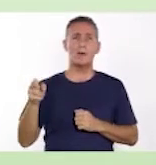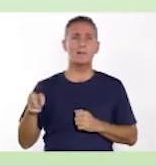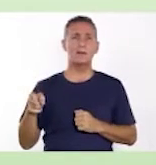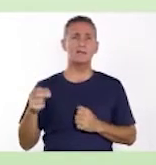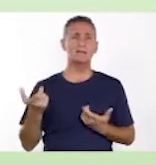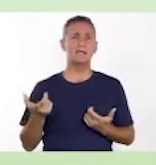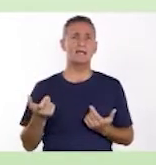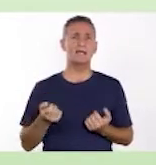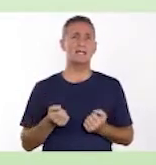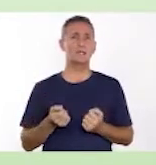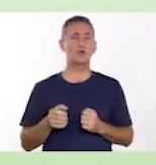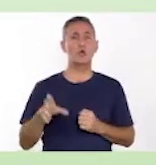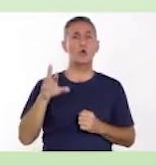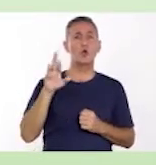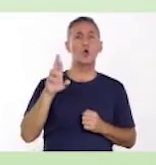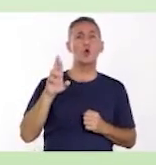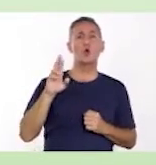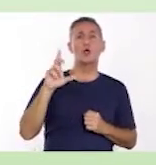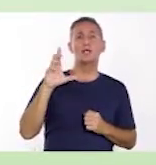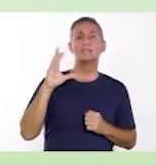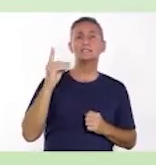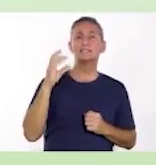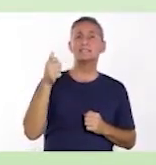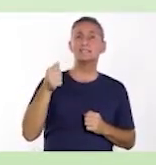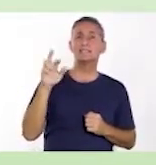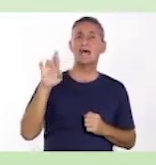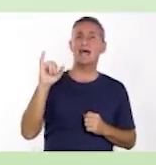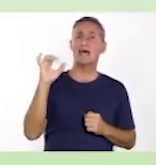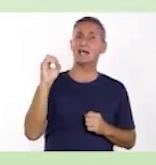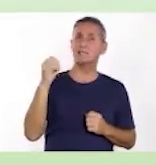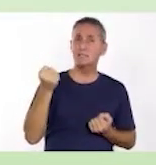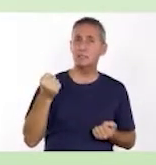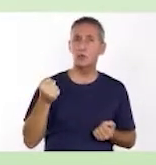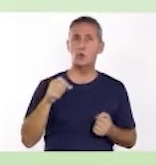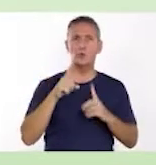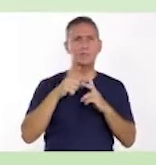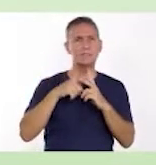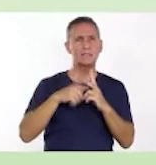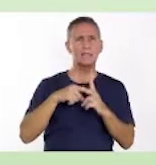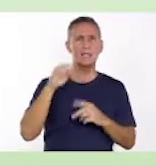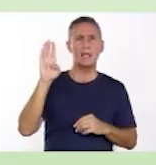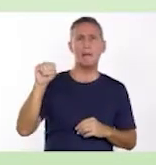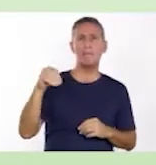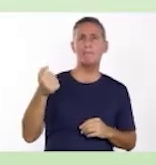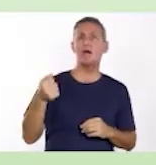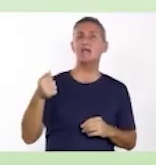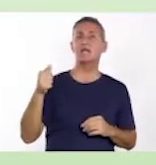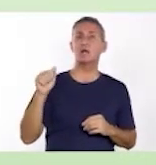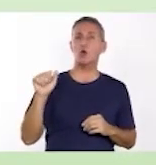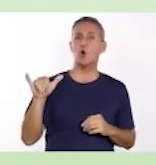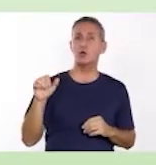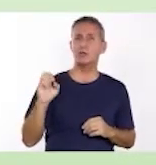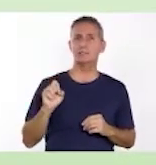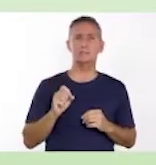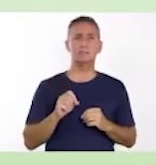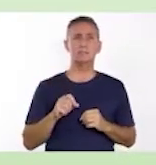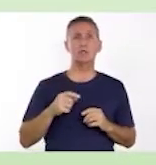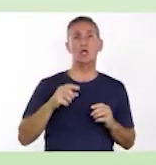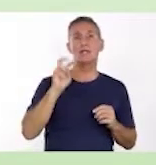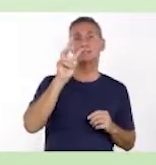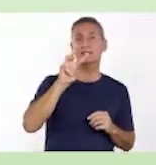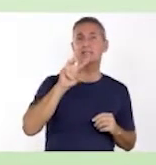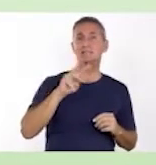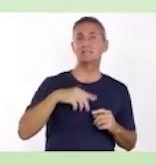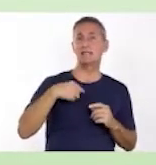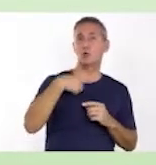simbolistas, Rubén Darío y Vladimir Mayakovsky. Aquí será tercero regular y cuarto